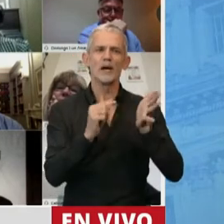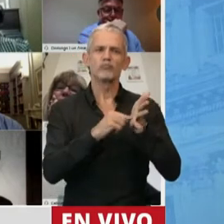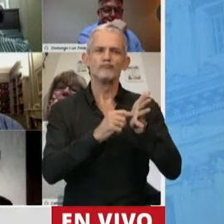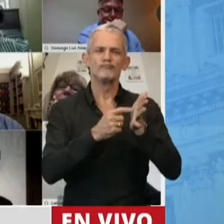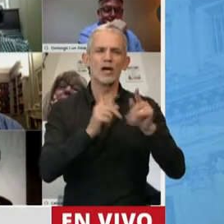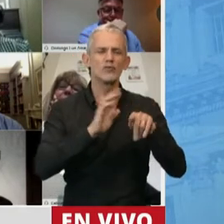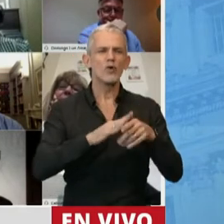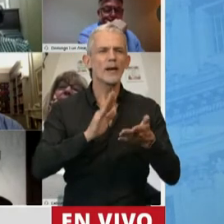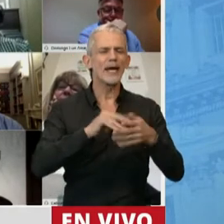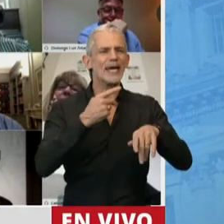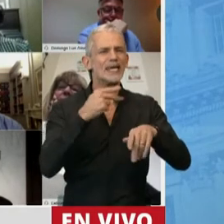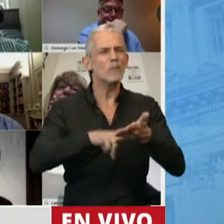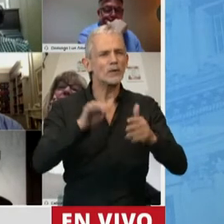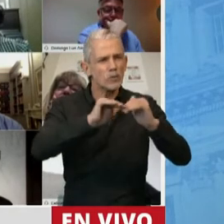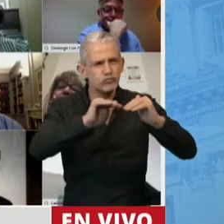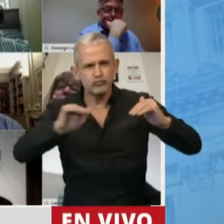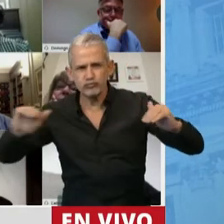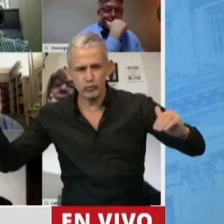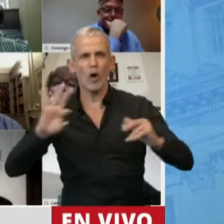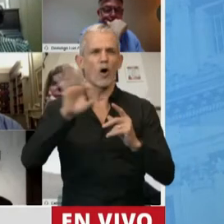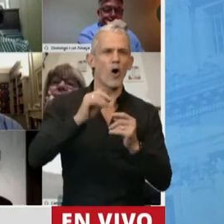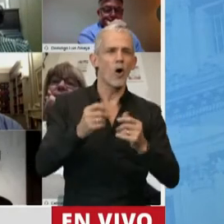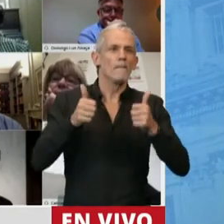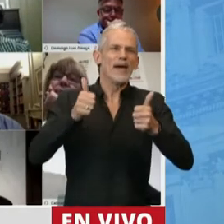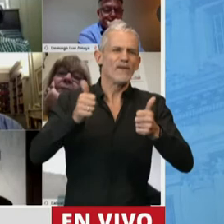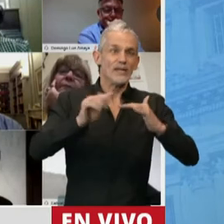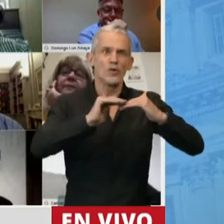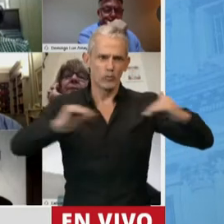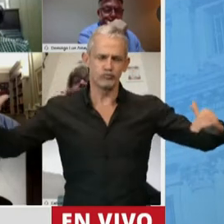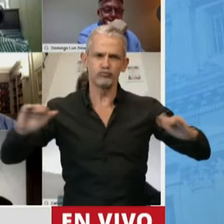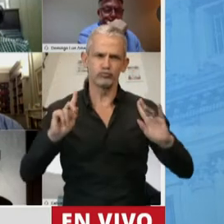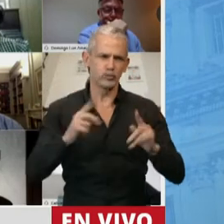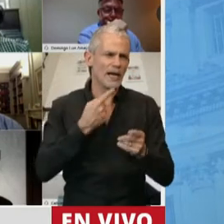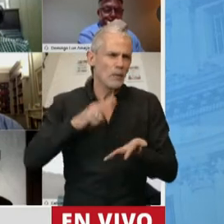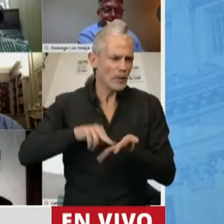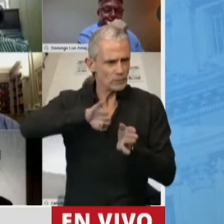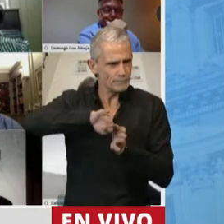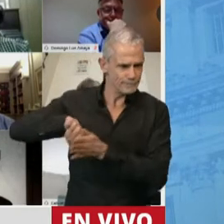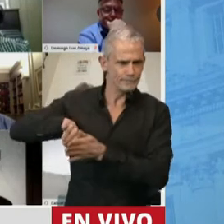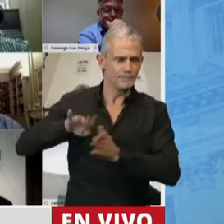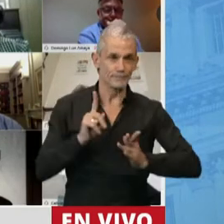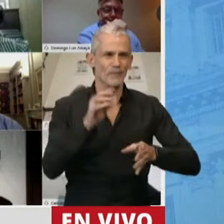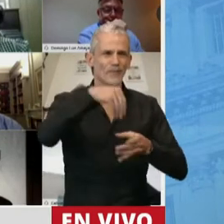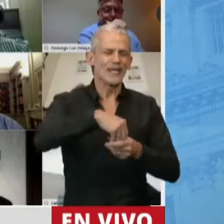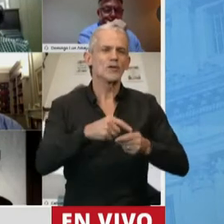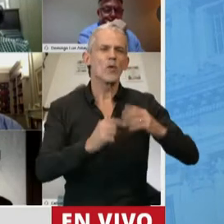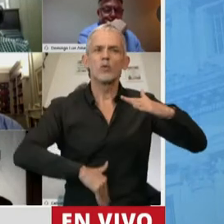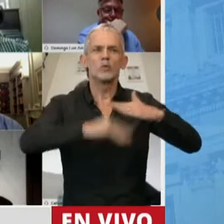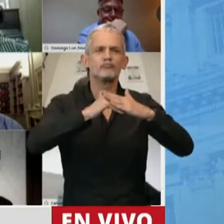de estabilidad fiscal por el concepto de estabilidad de los beneficios y además introduce un